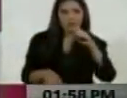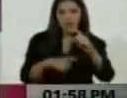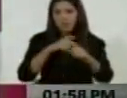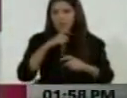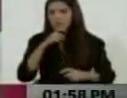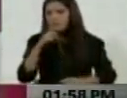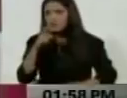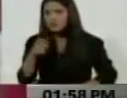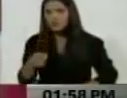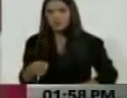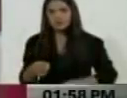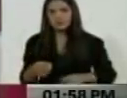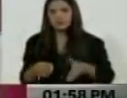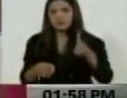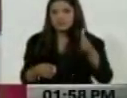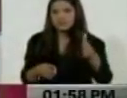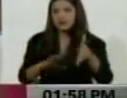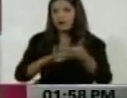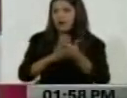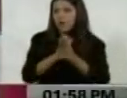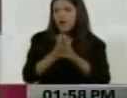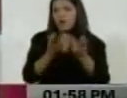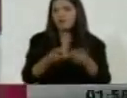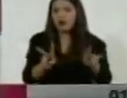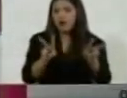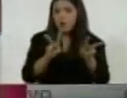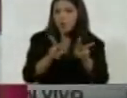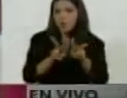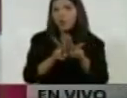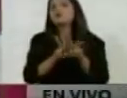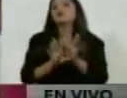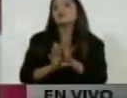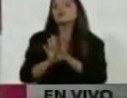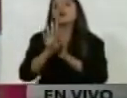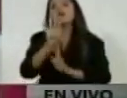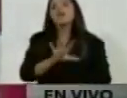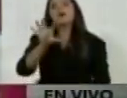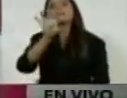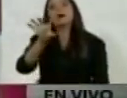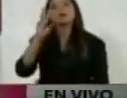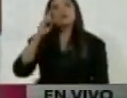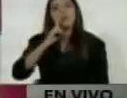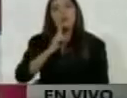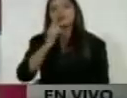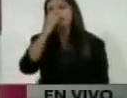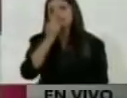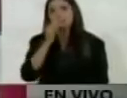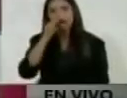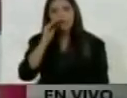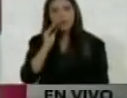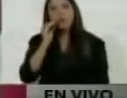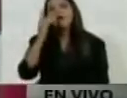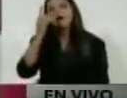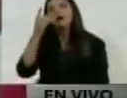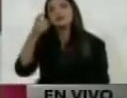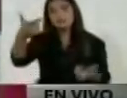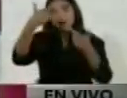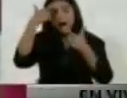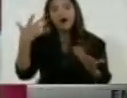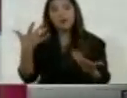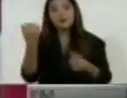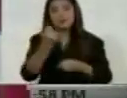ir a asesinar los valores con que se ha levantado la patria, Bolívar, Zamora, Chávez. Es la tarea